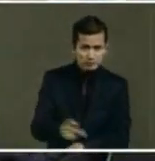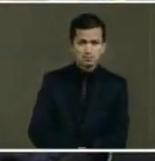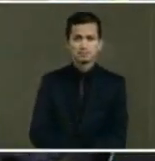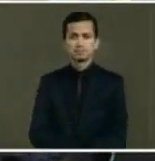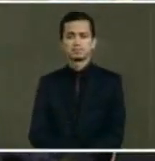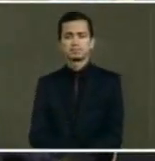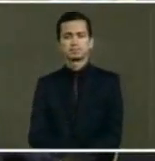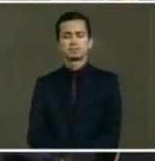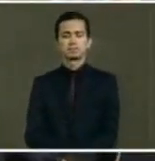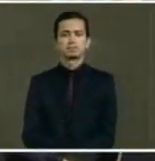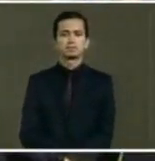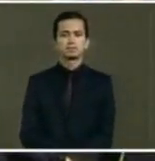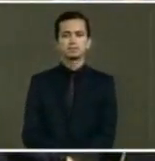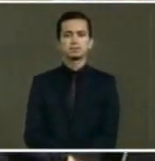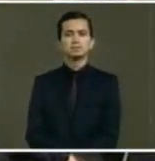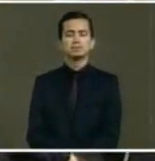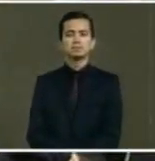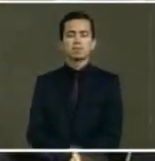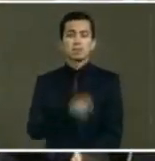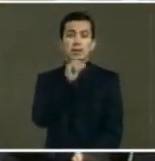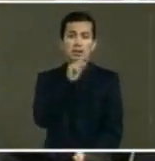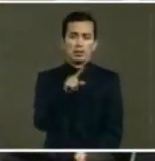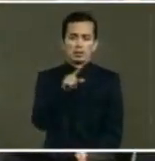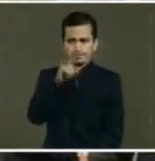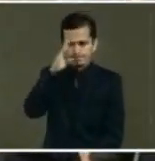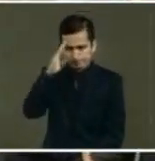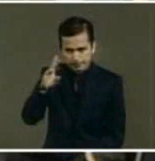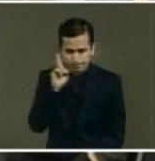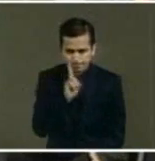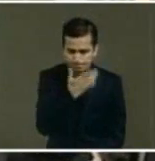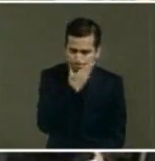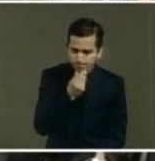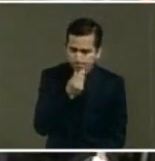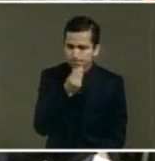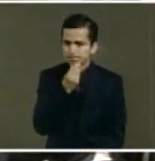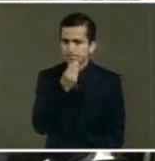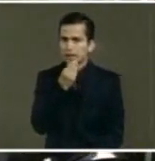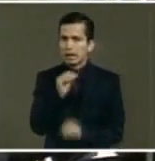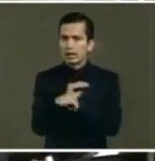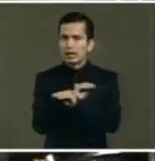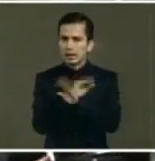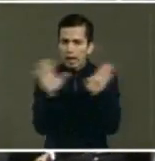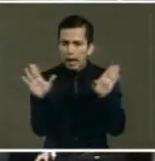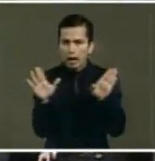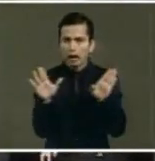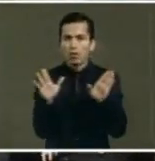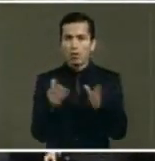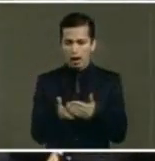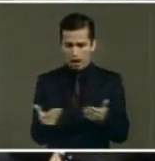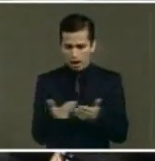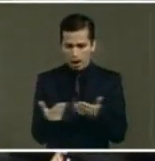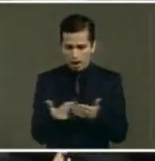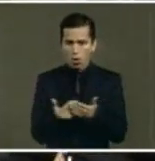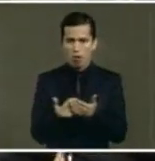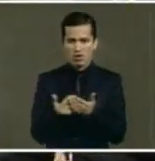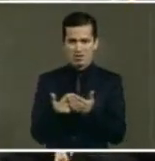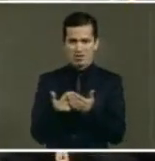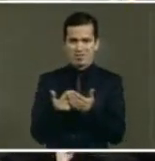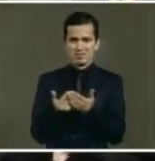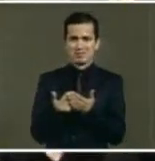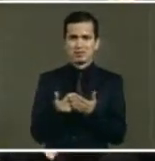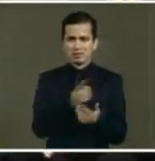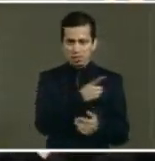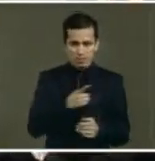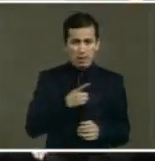Es claro también, señoras y señores, que el bienestar de las generaciones presentes debe darse